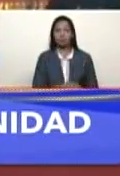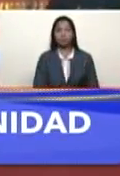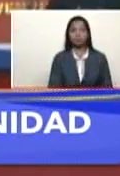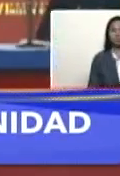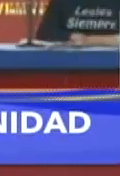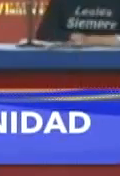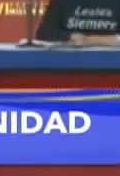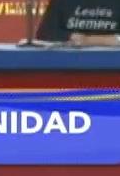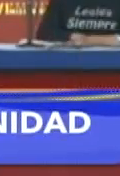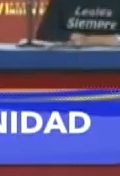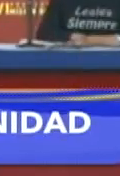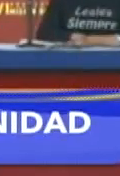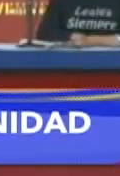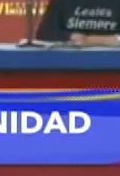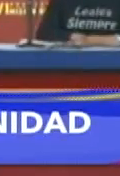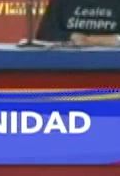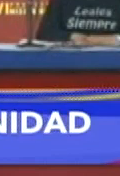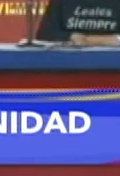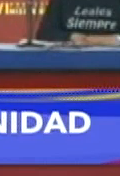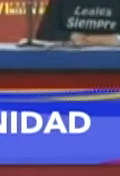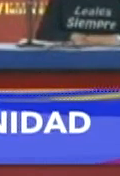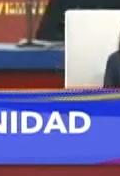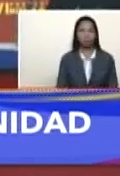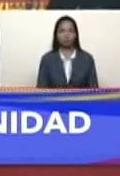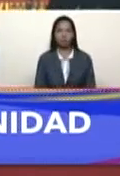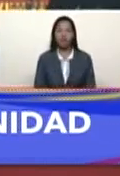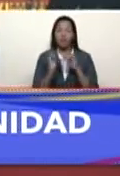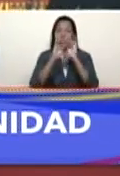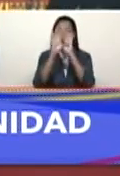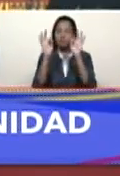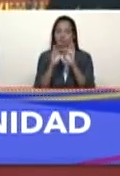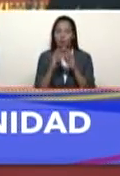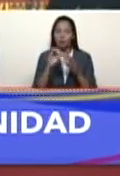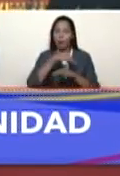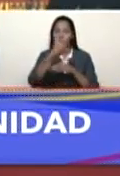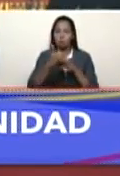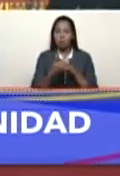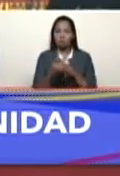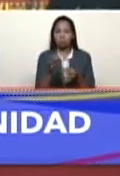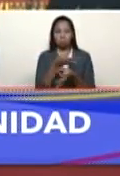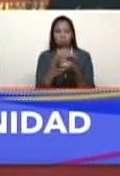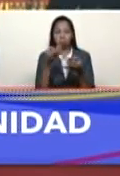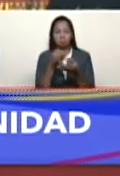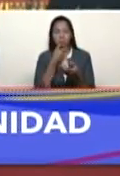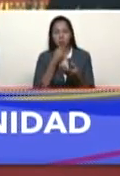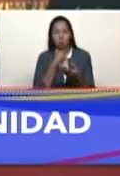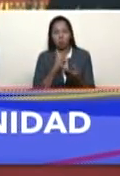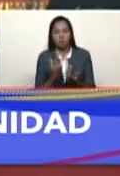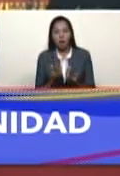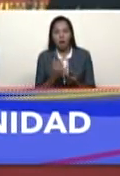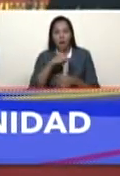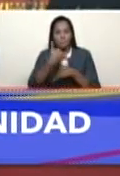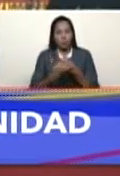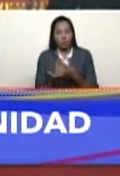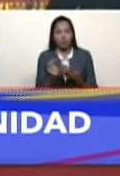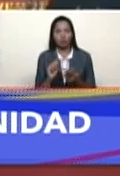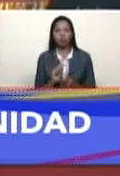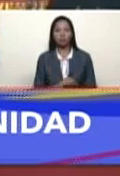Igualmente me proponen un proyecto bien chévere. Me gusta mucho.